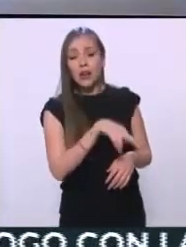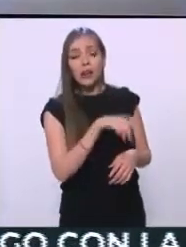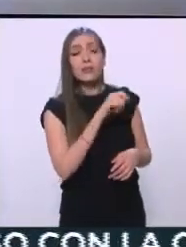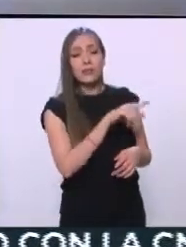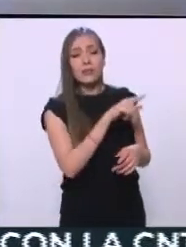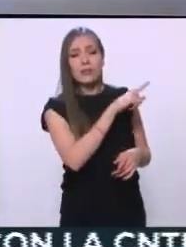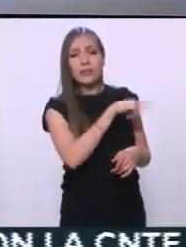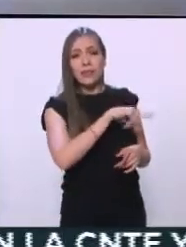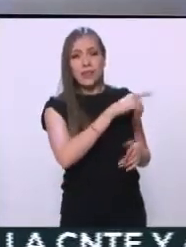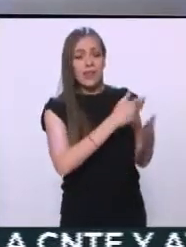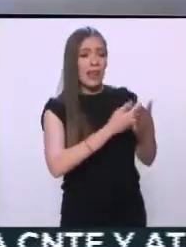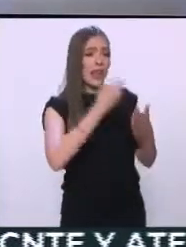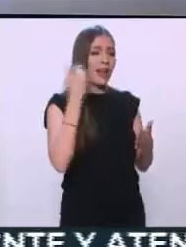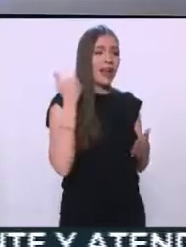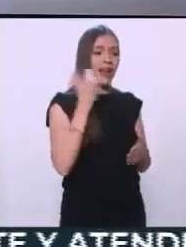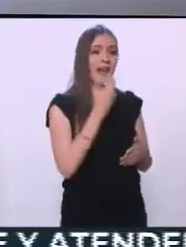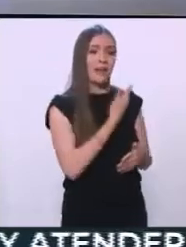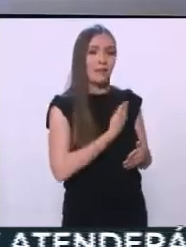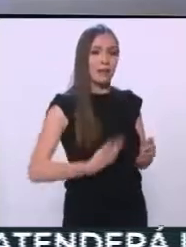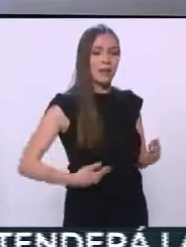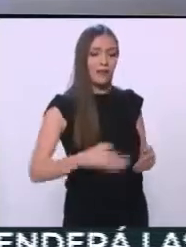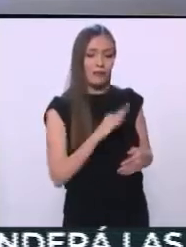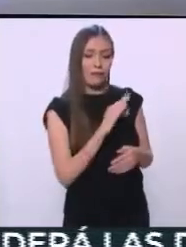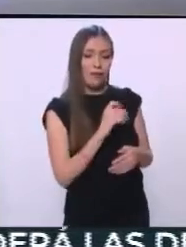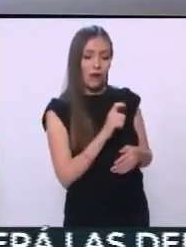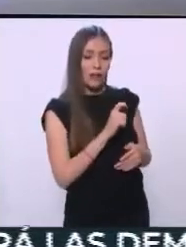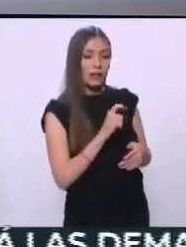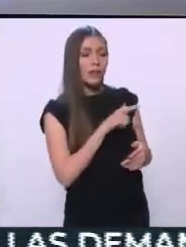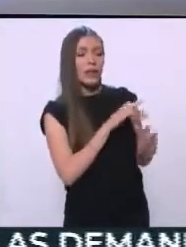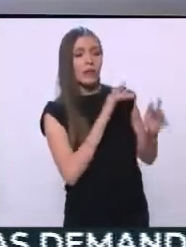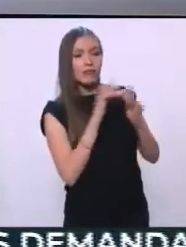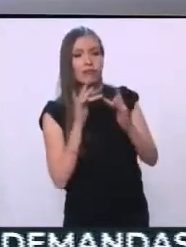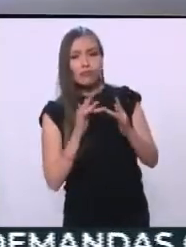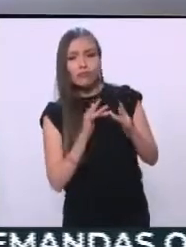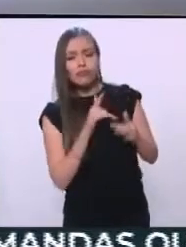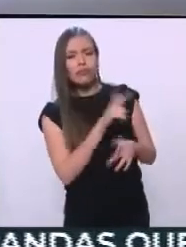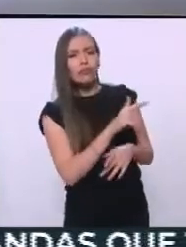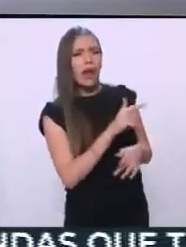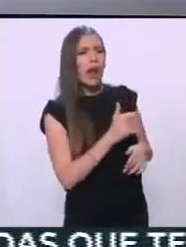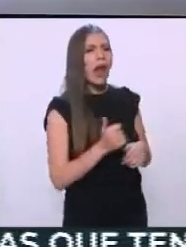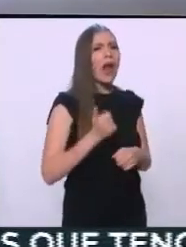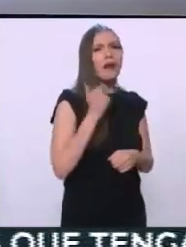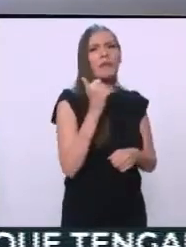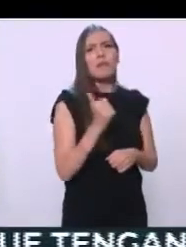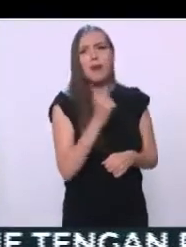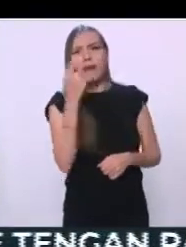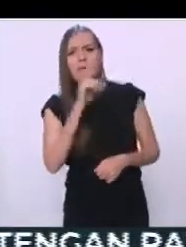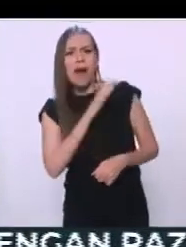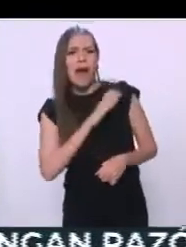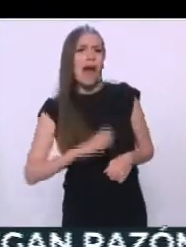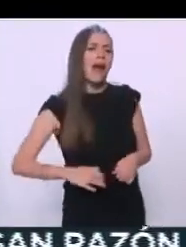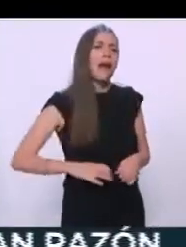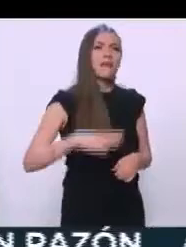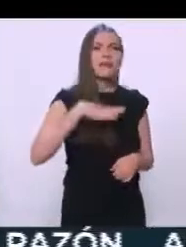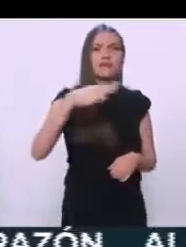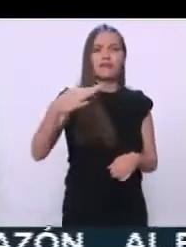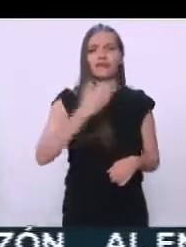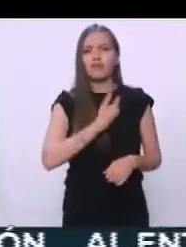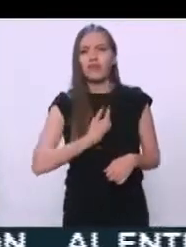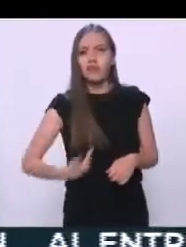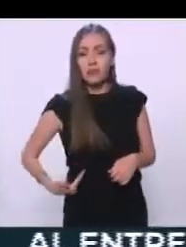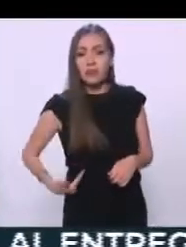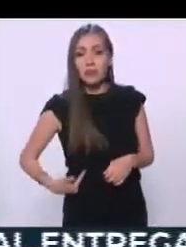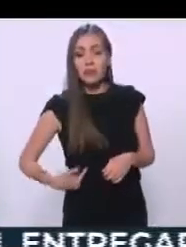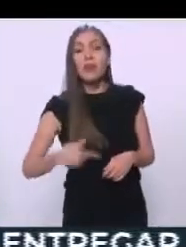el sexenio de Fox, y los fue, digamos, aprovechando para la campaña presidencial, y muchos de